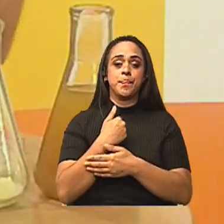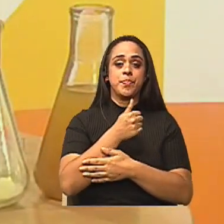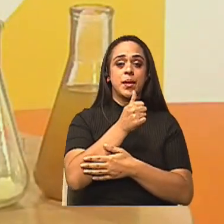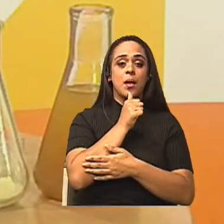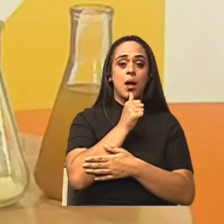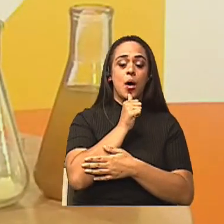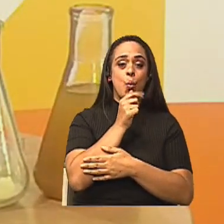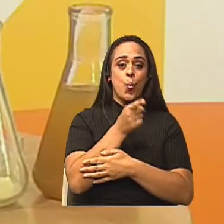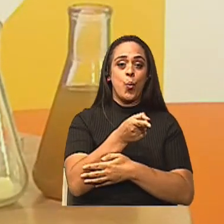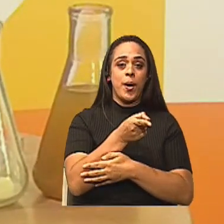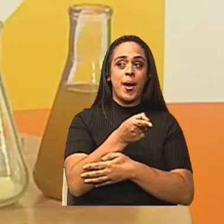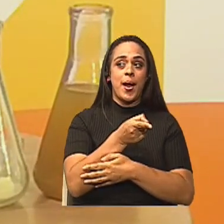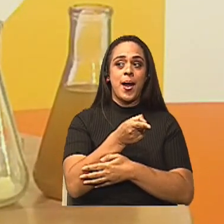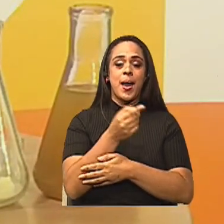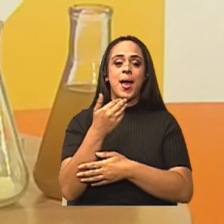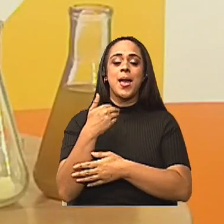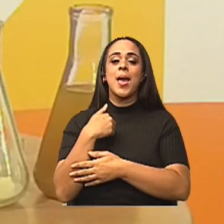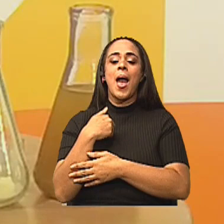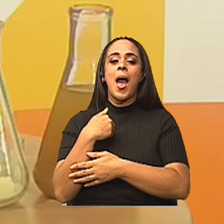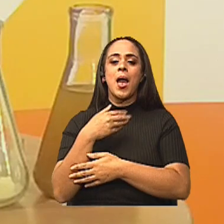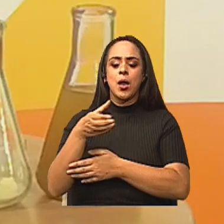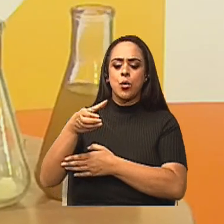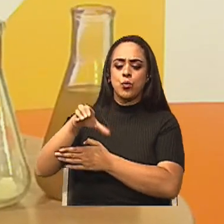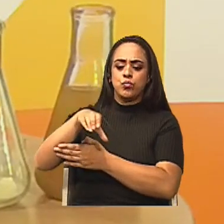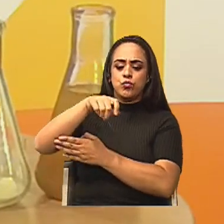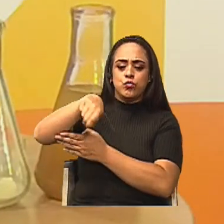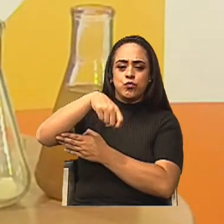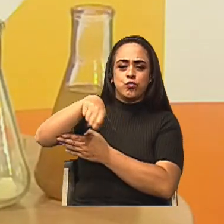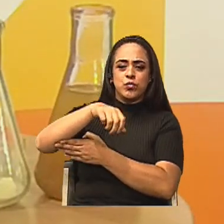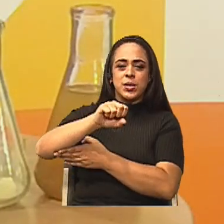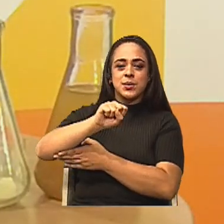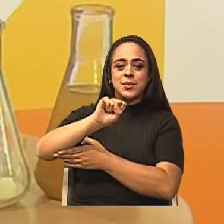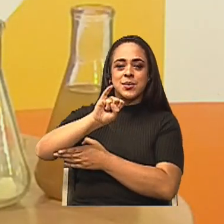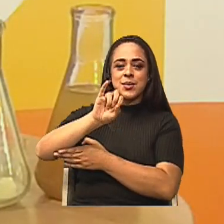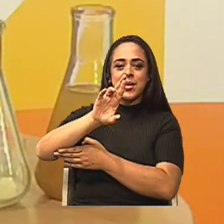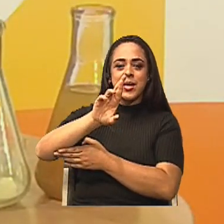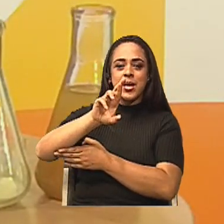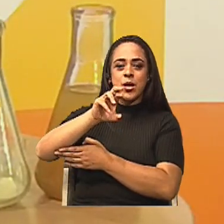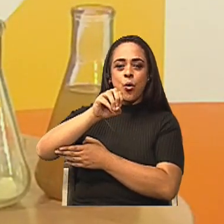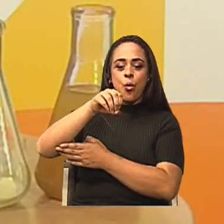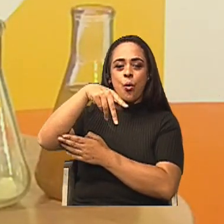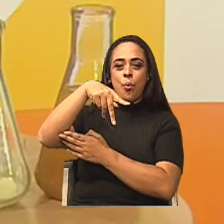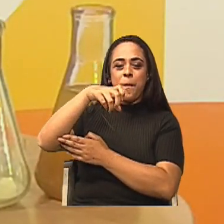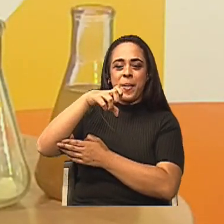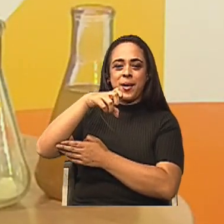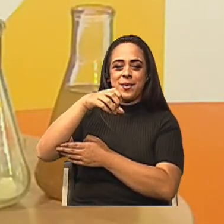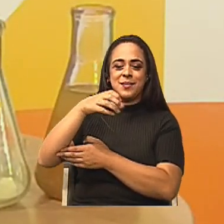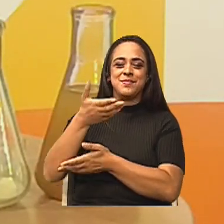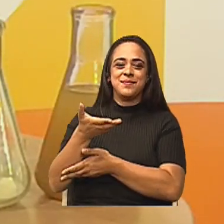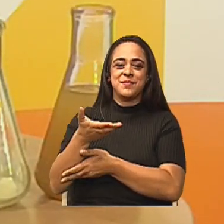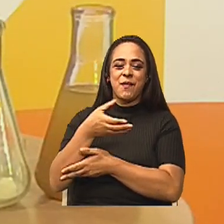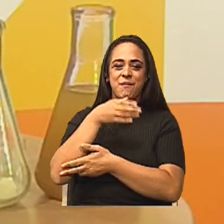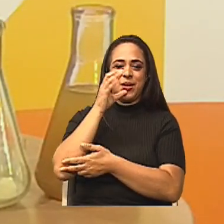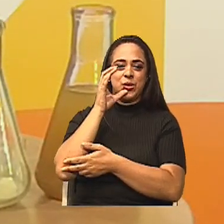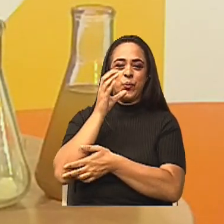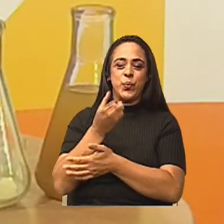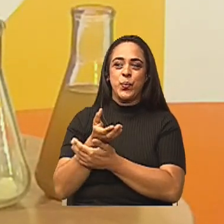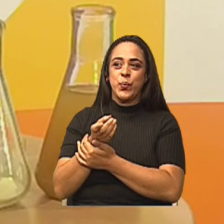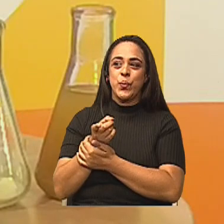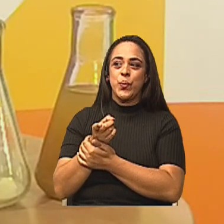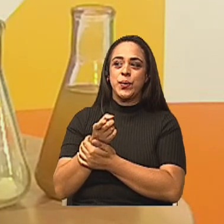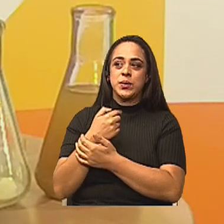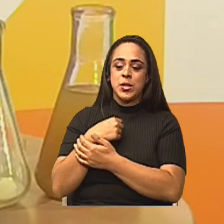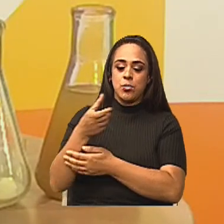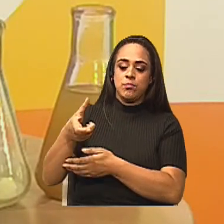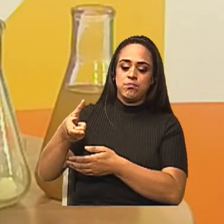en este recipiente y acá tengo sirope, que yo les comenté. Entonces, si yo vierto